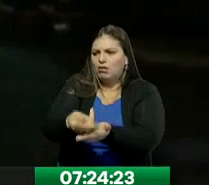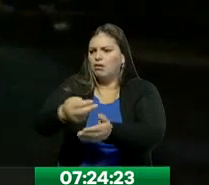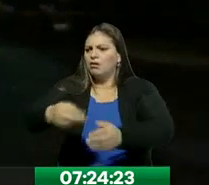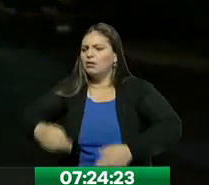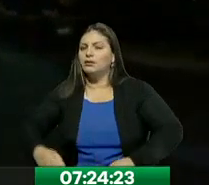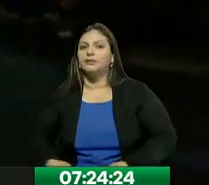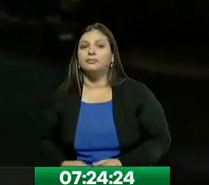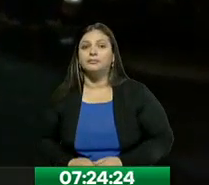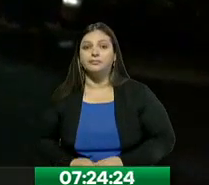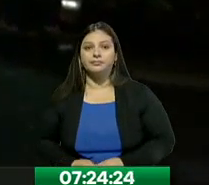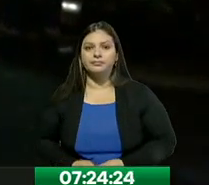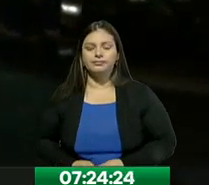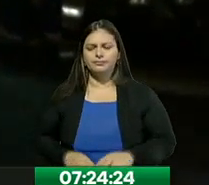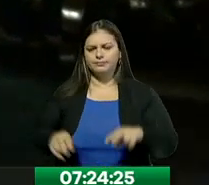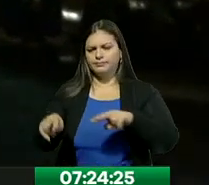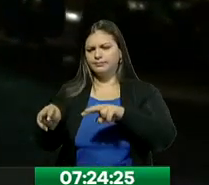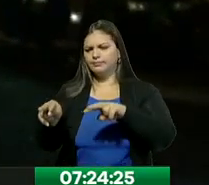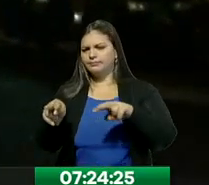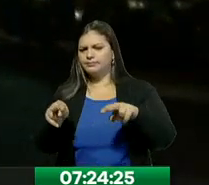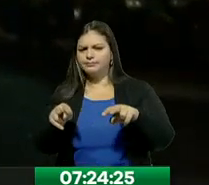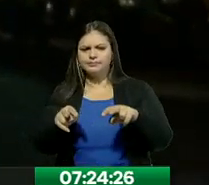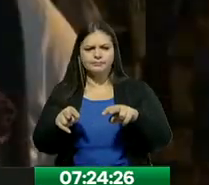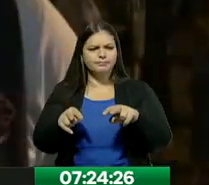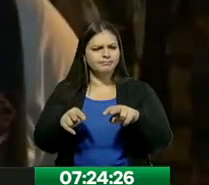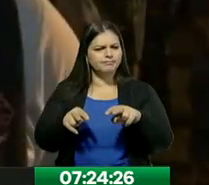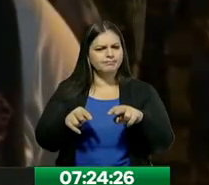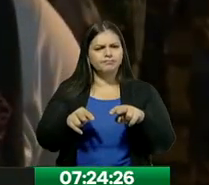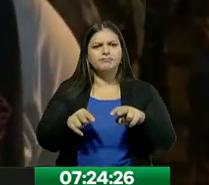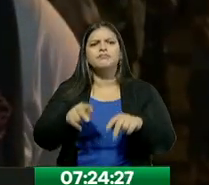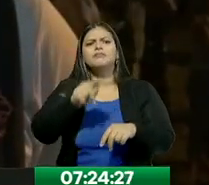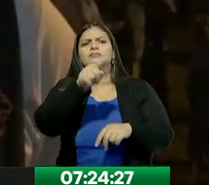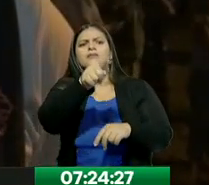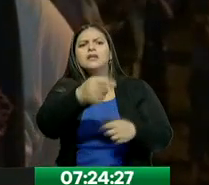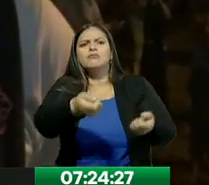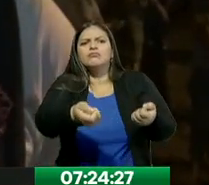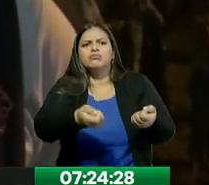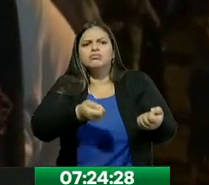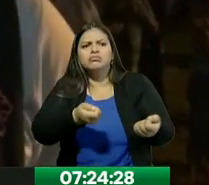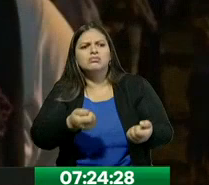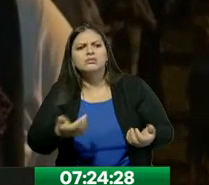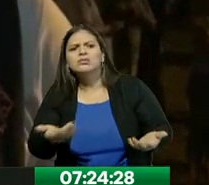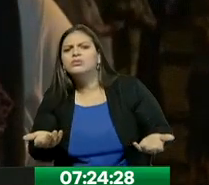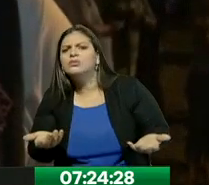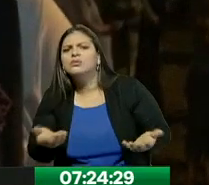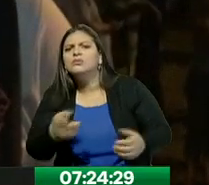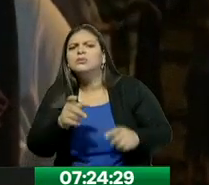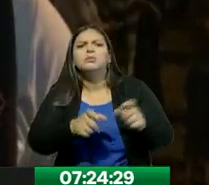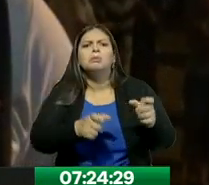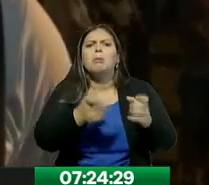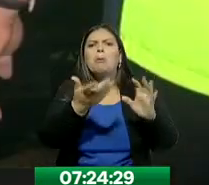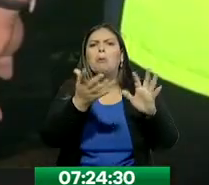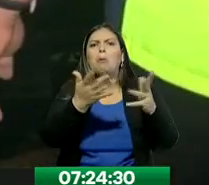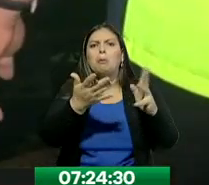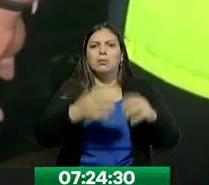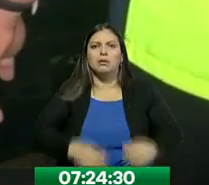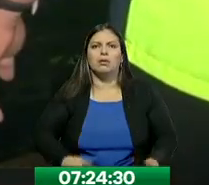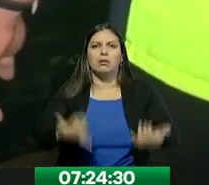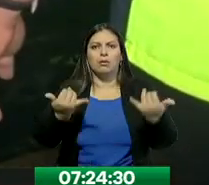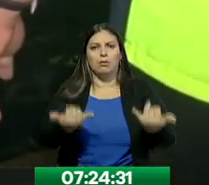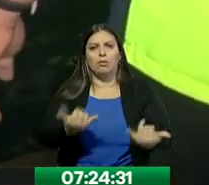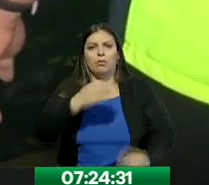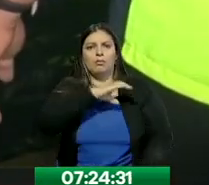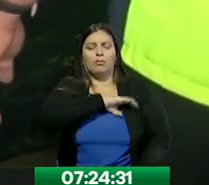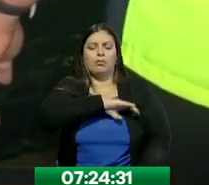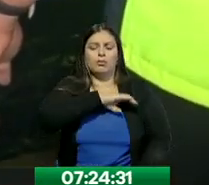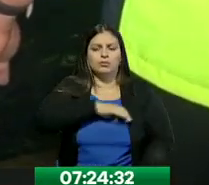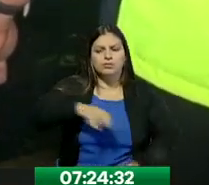realizar ningún trabajo con ellos, más que sofocar el flagelo y esperar la medicina legal para que realice el trámite. Edison Castro